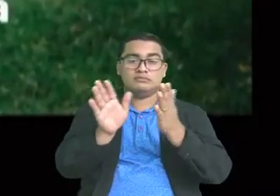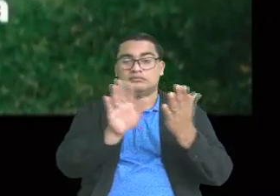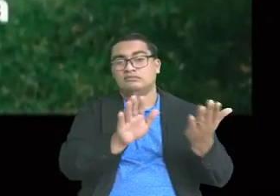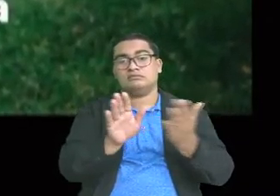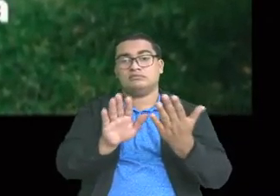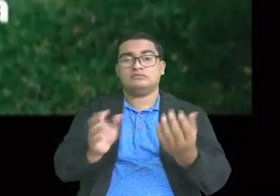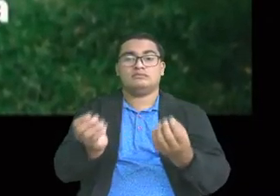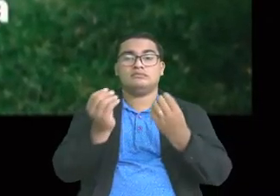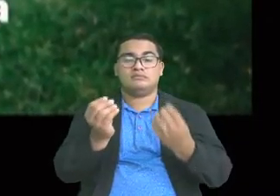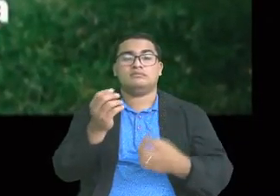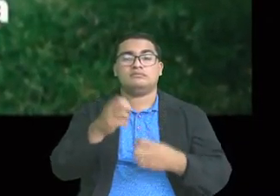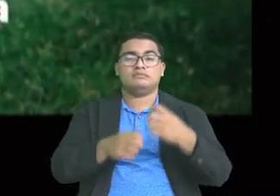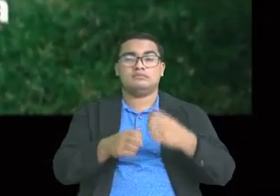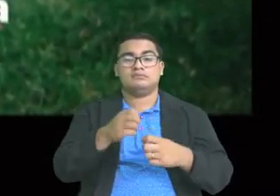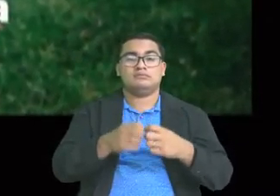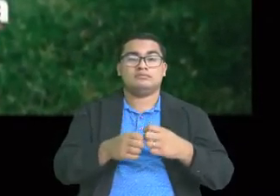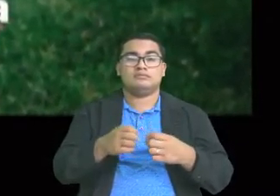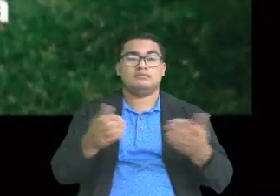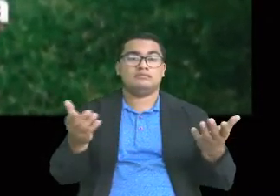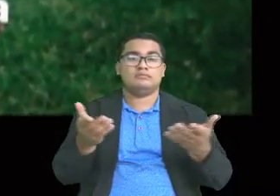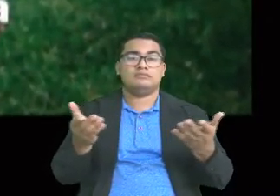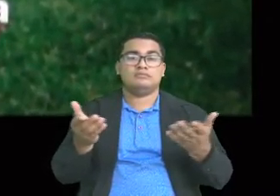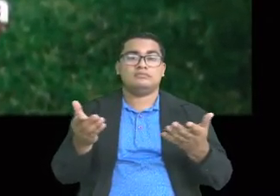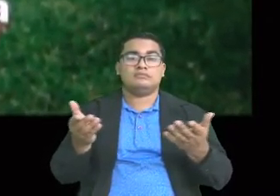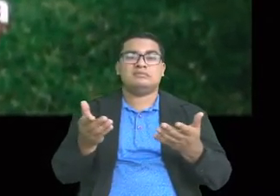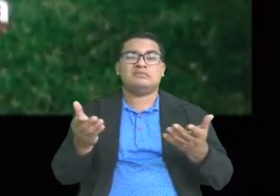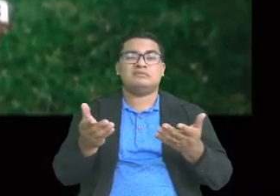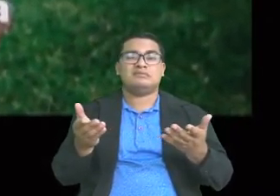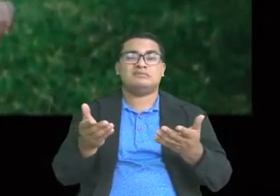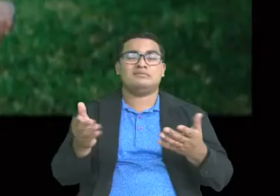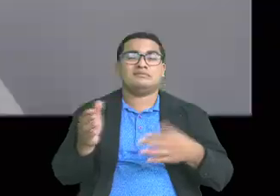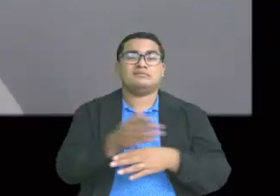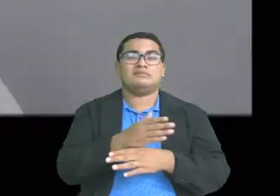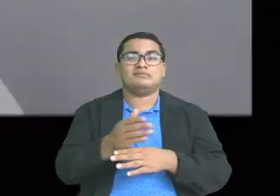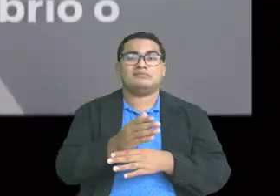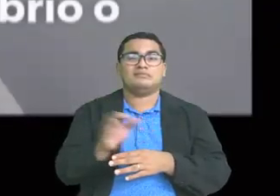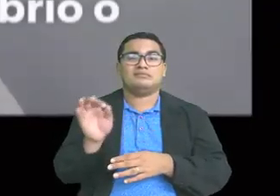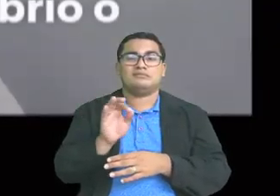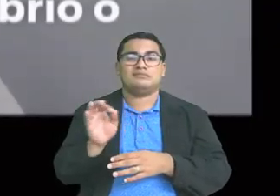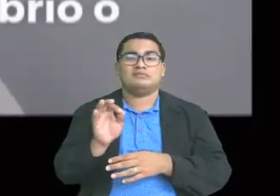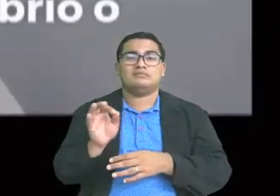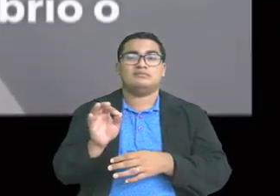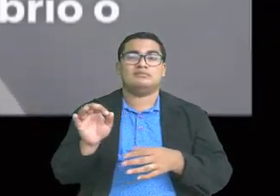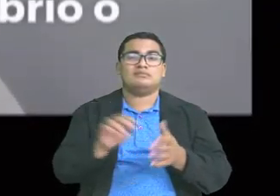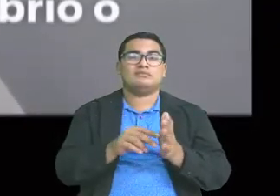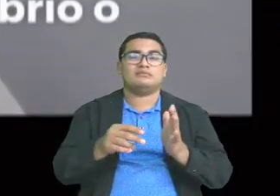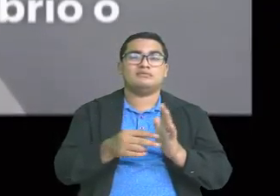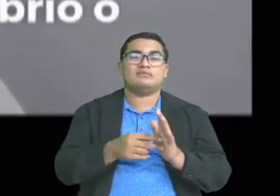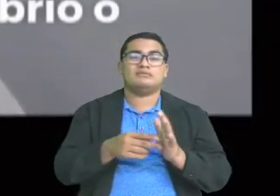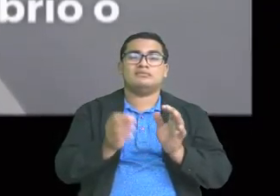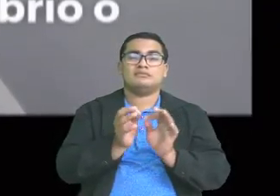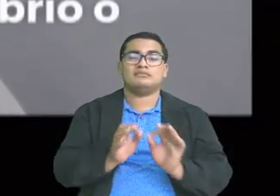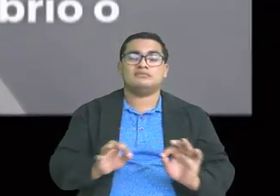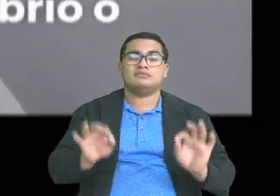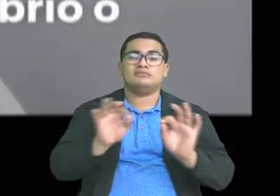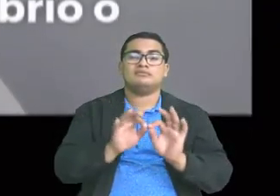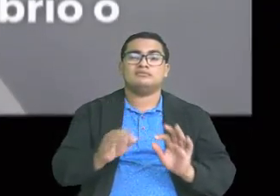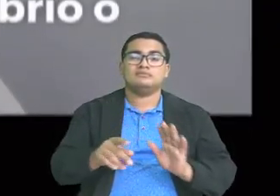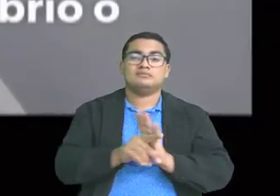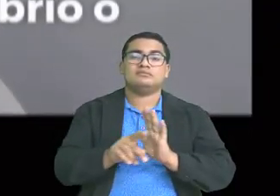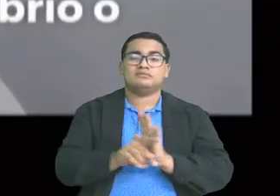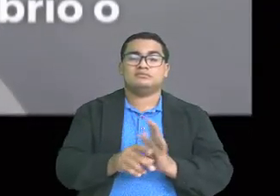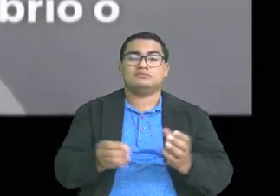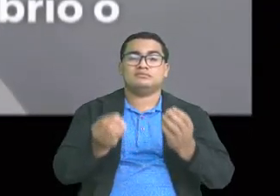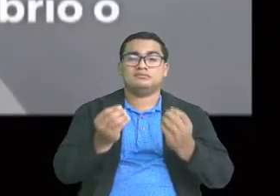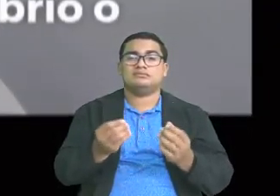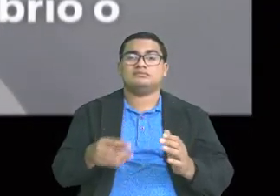eventos hemorrágicos, una vez que se presentan con un tamaño que comprime estructuras cerebrales importantes, es alta, definitivamente